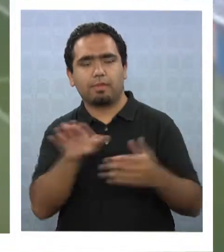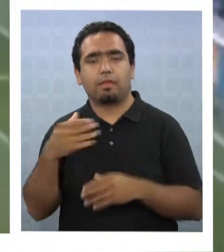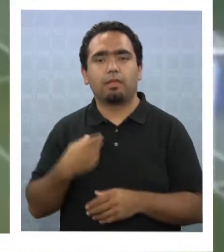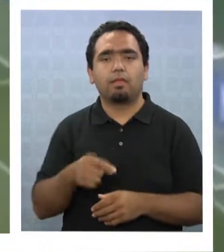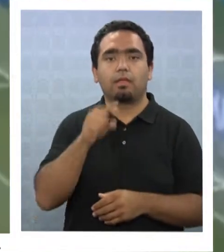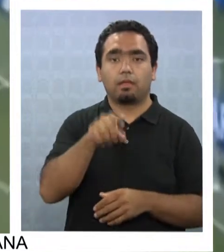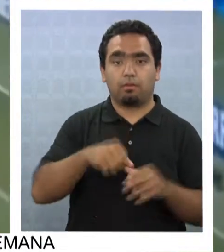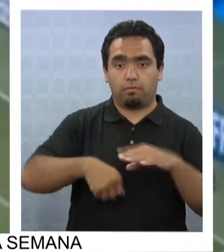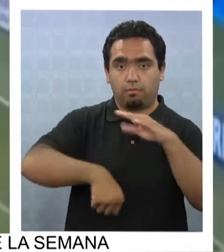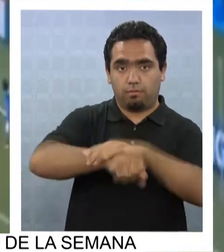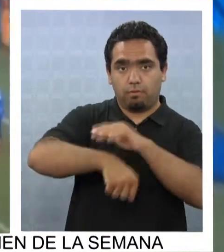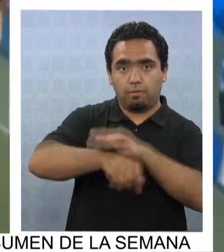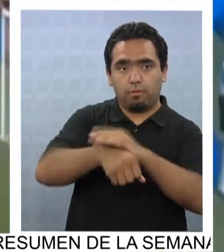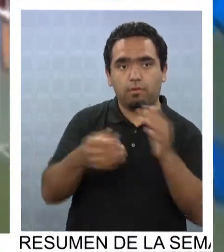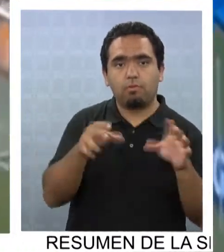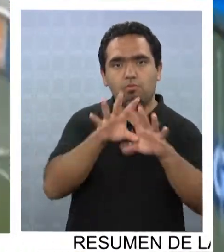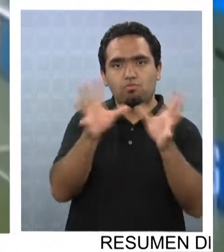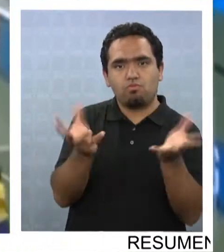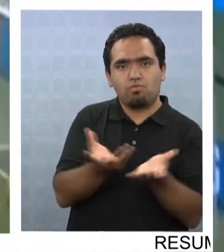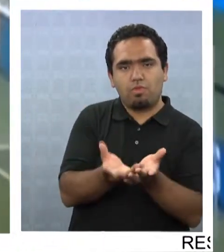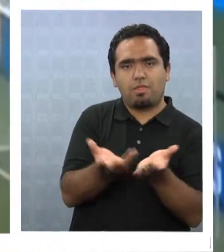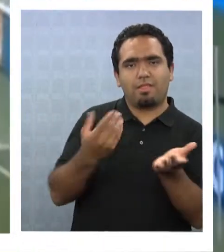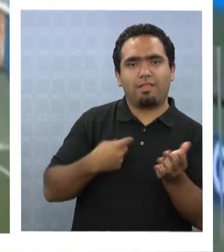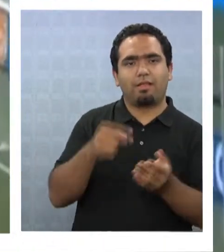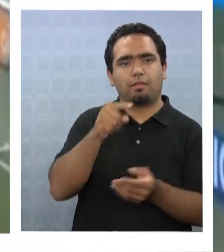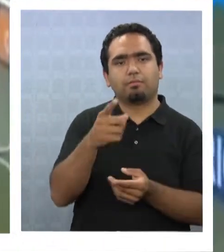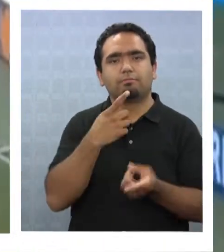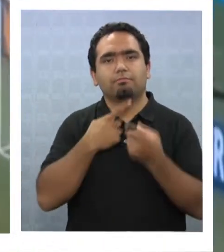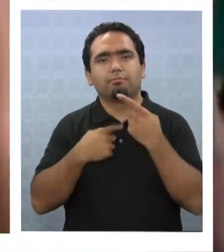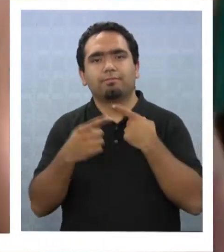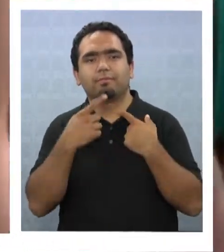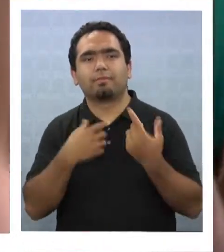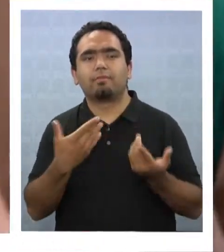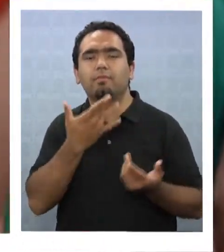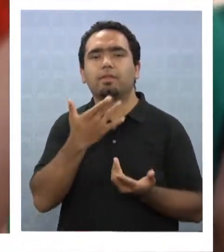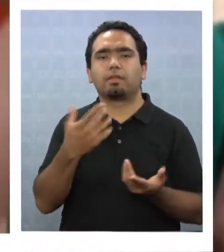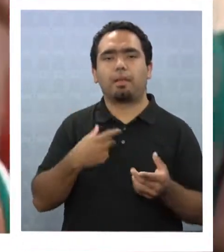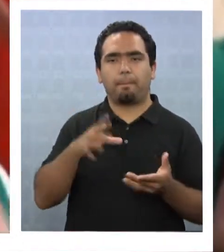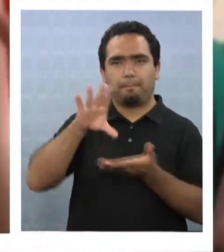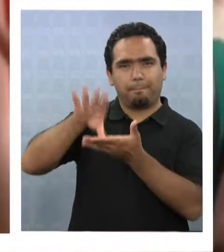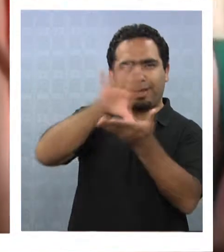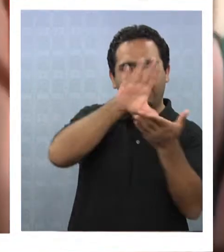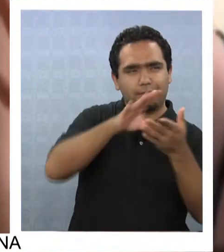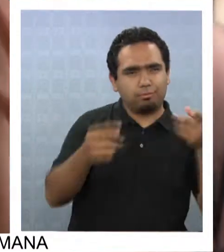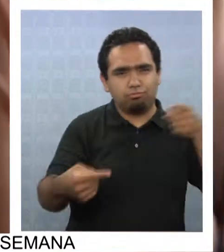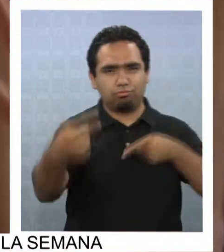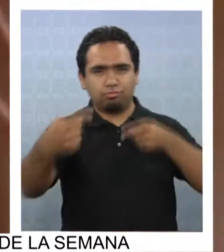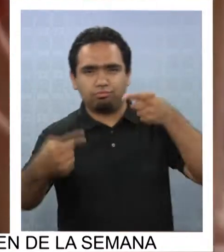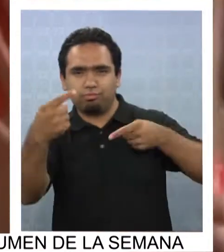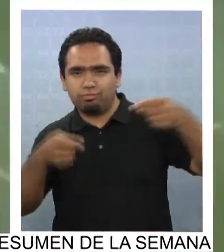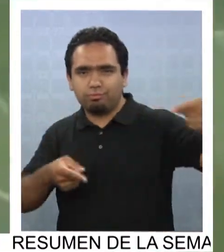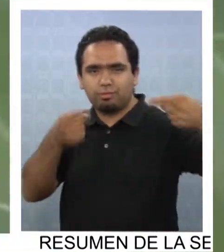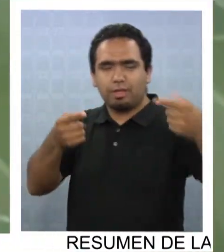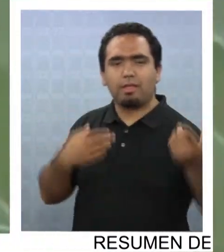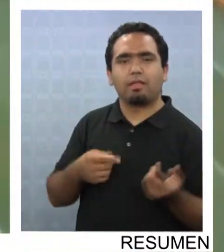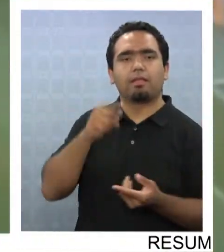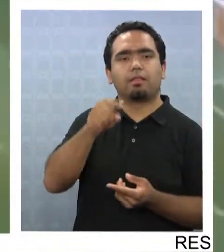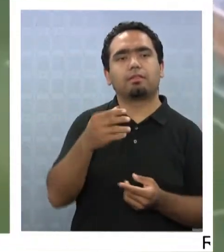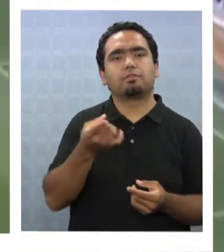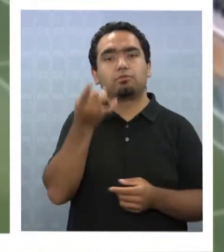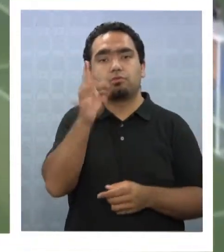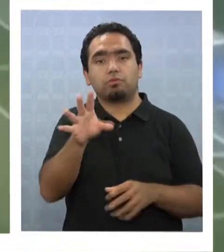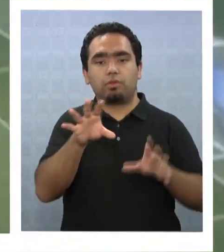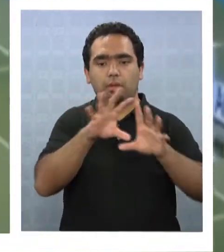partidos de fútbol en Mundial se viven intensamente por la mayoría de los ciudadanos de un país en competencia, con manifestaciones que van más allá de un